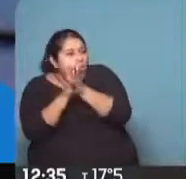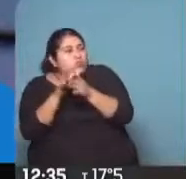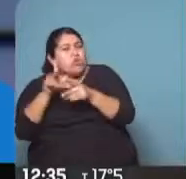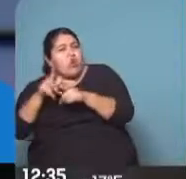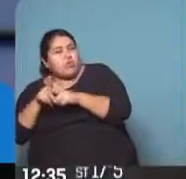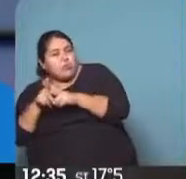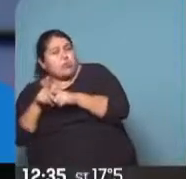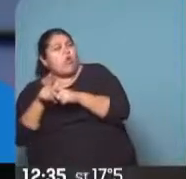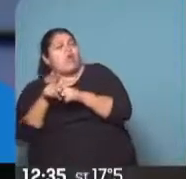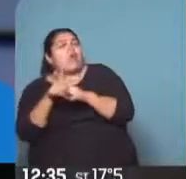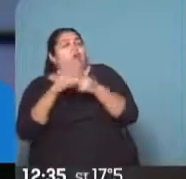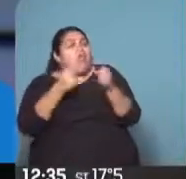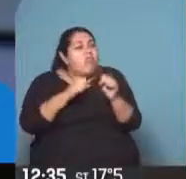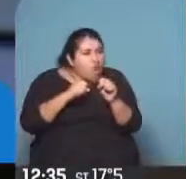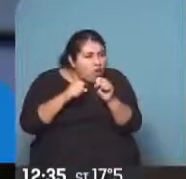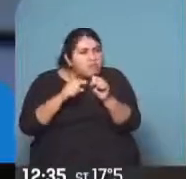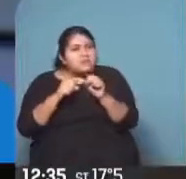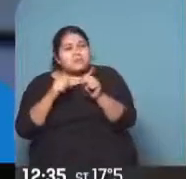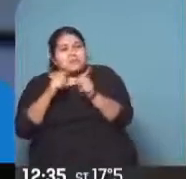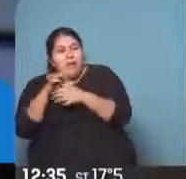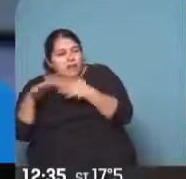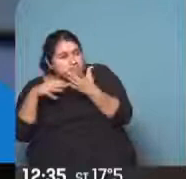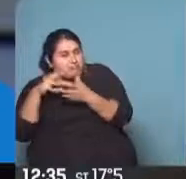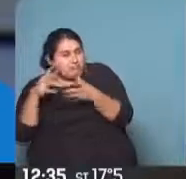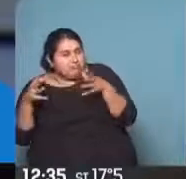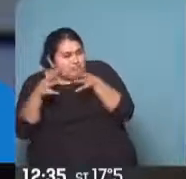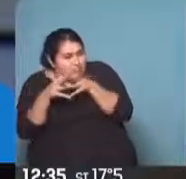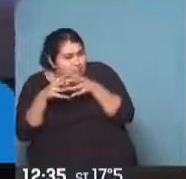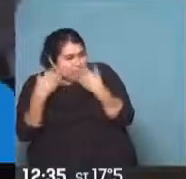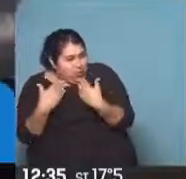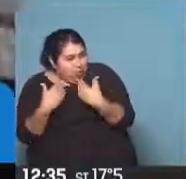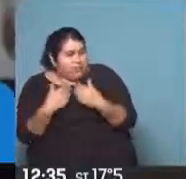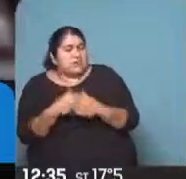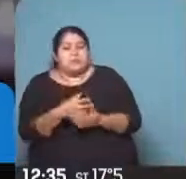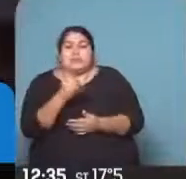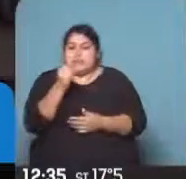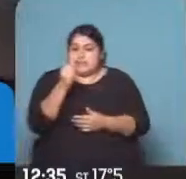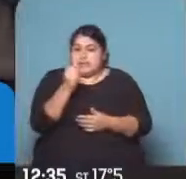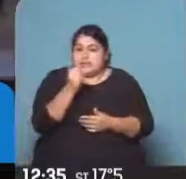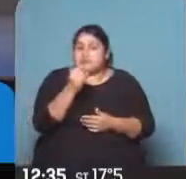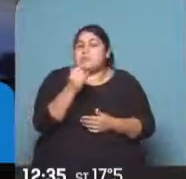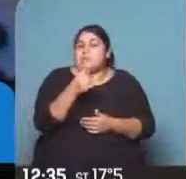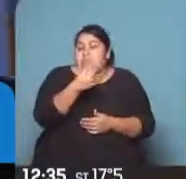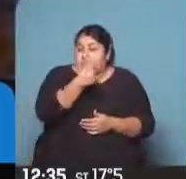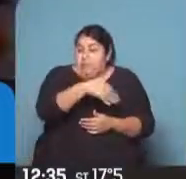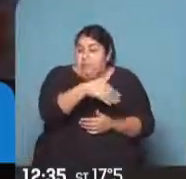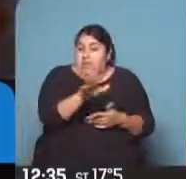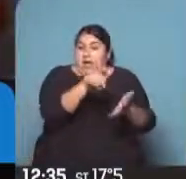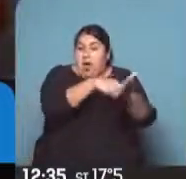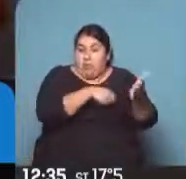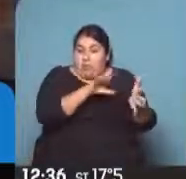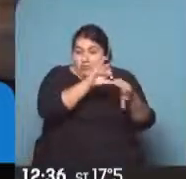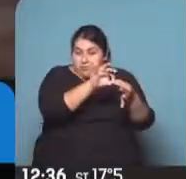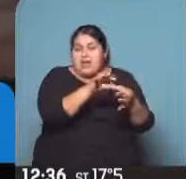deporte y hago como para llegar a máximos rendimientos y cosas por el estilo también exactamente en breve vamos a firmar un convenio con la asociación